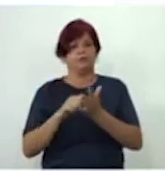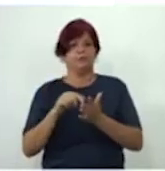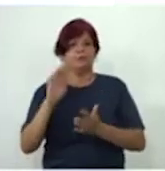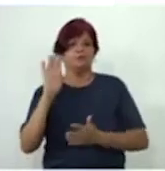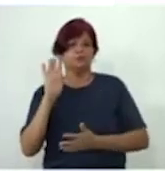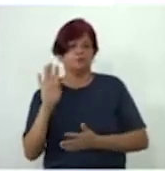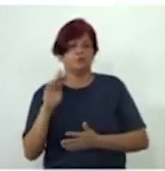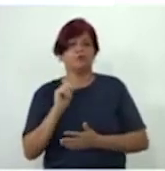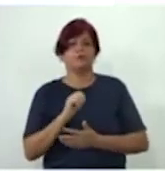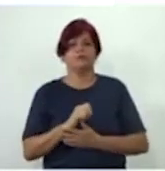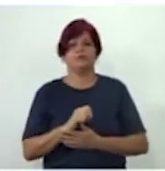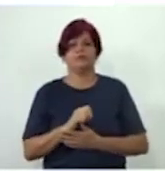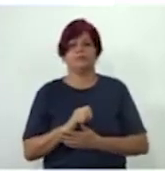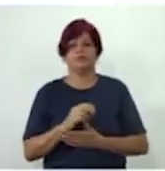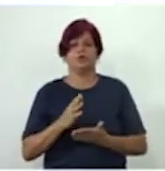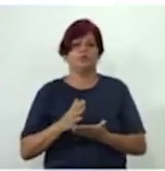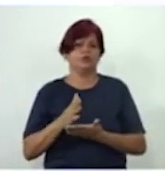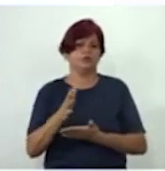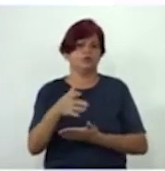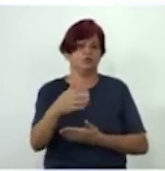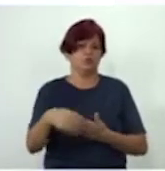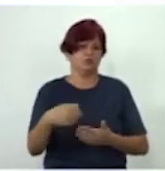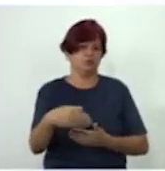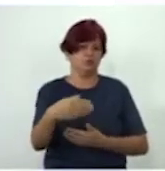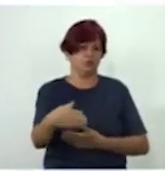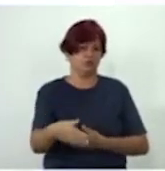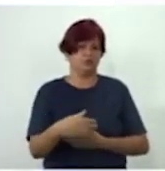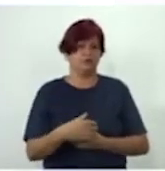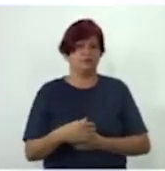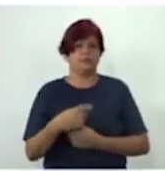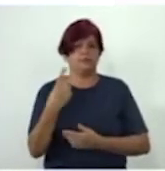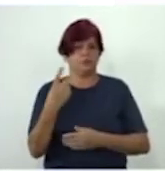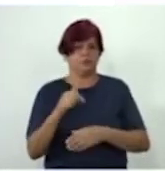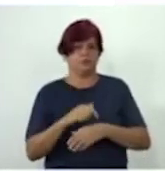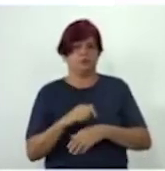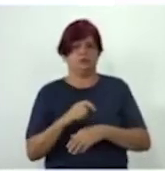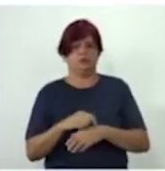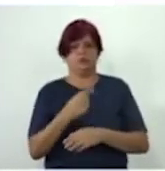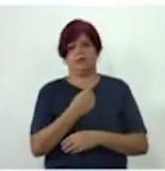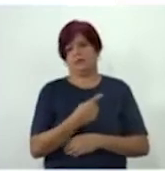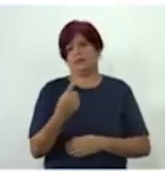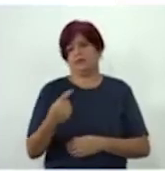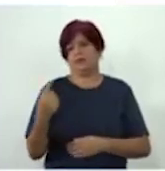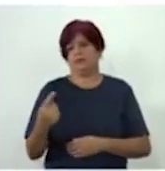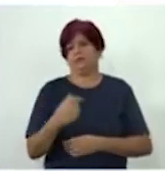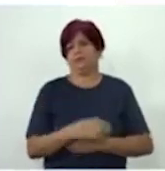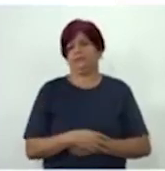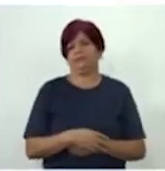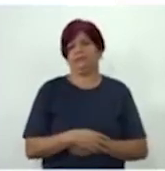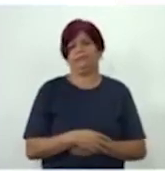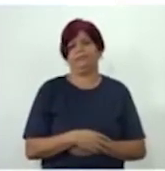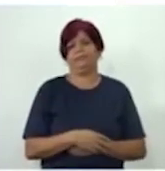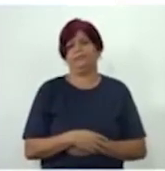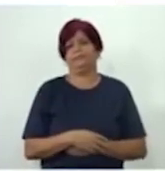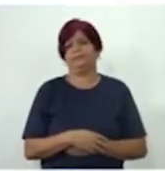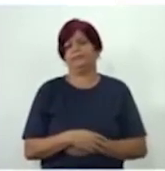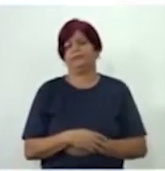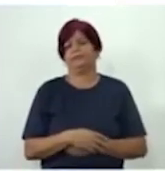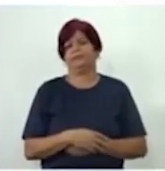que es una continuación, o sea, 1 hora clase a cada uno. En